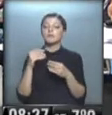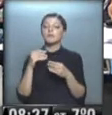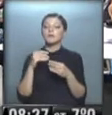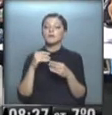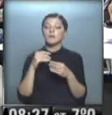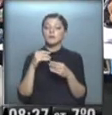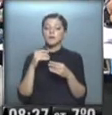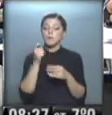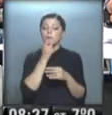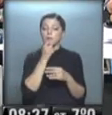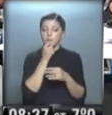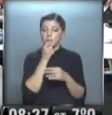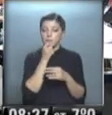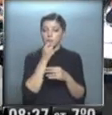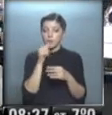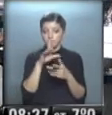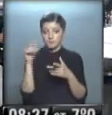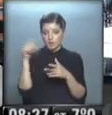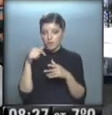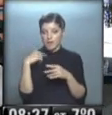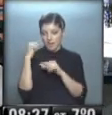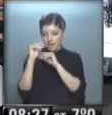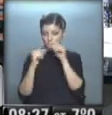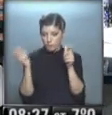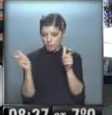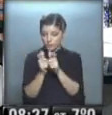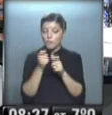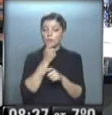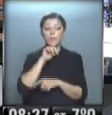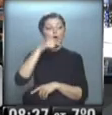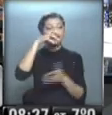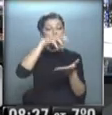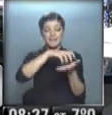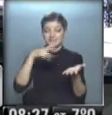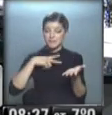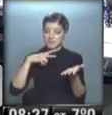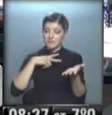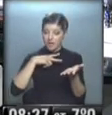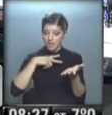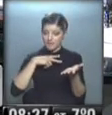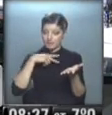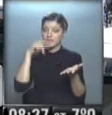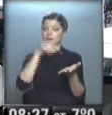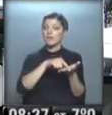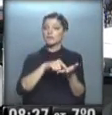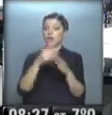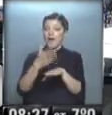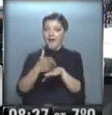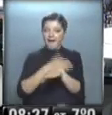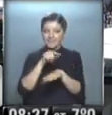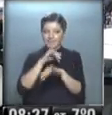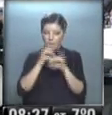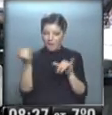sucede en menor medida, digamos, se recurría a empresas privadas que tenían ellos con anterioridad el manejo de